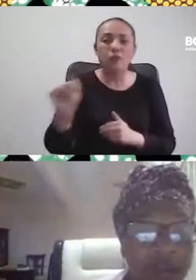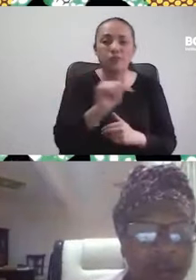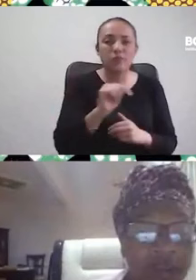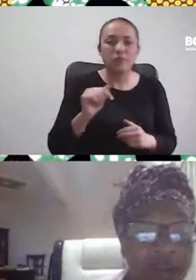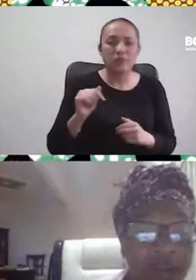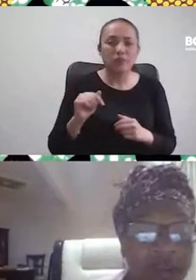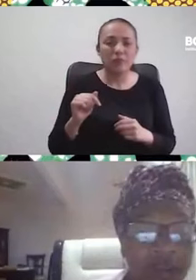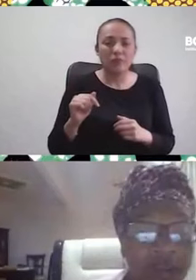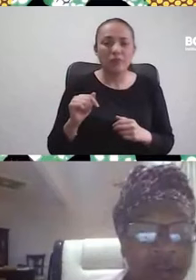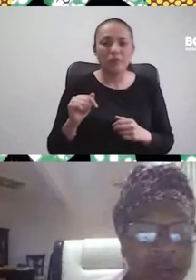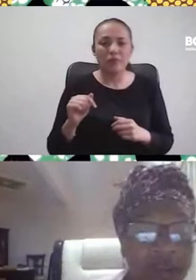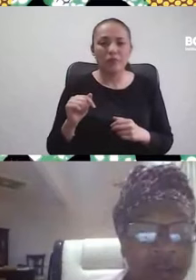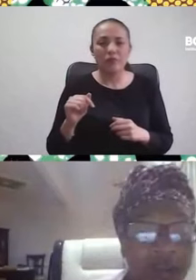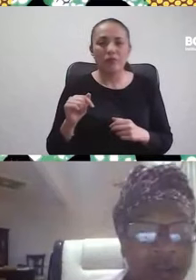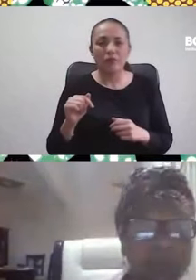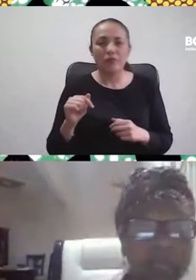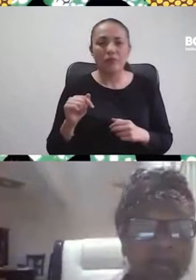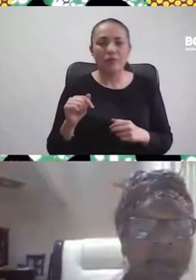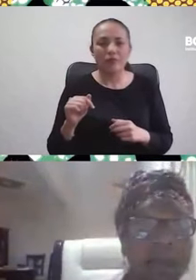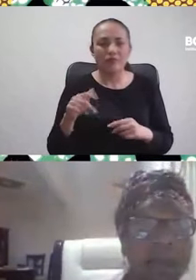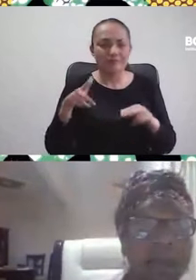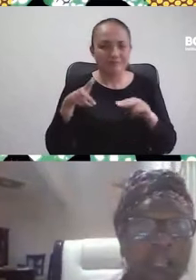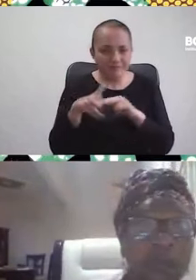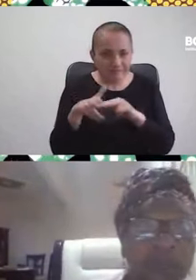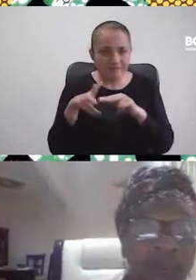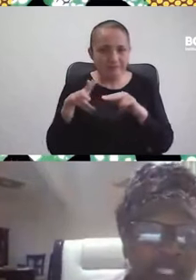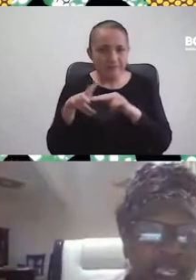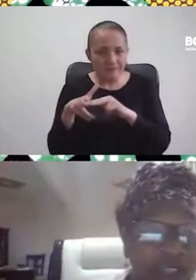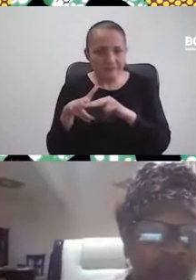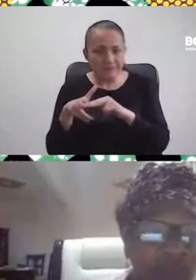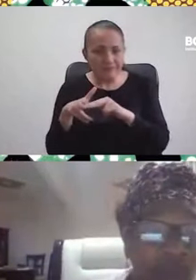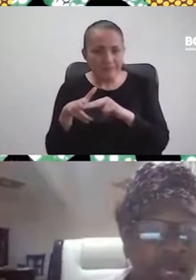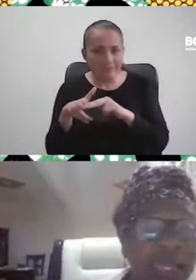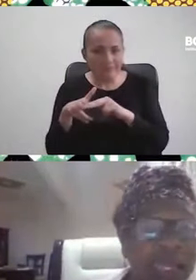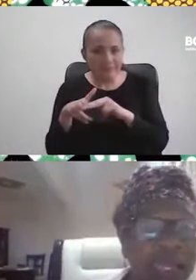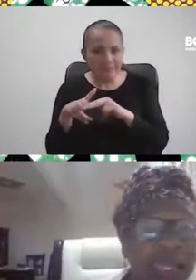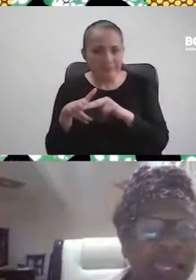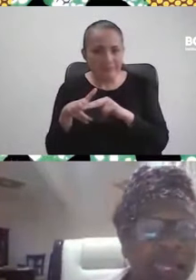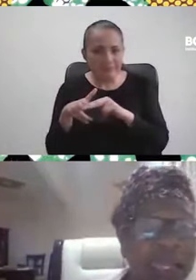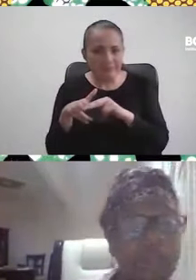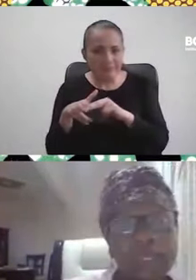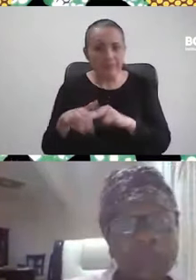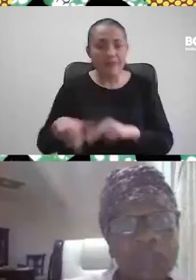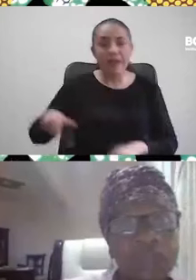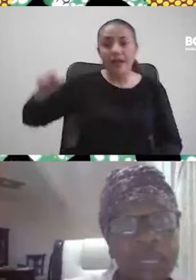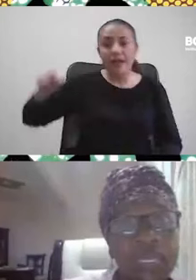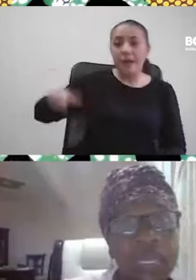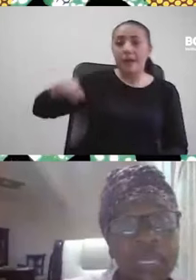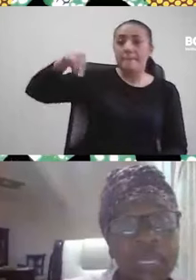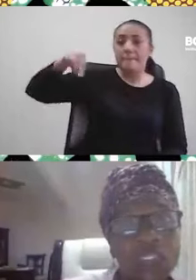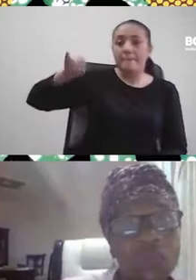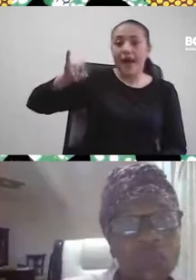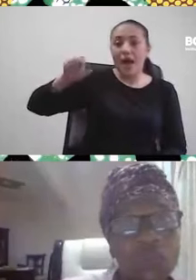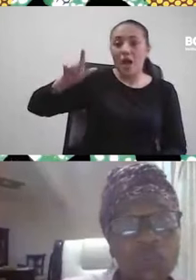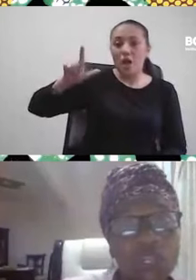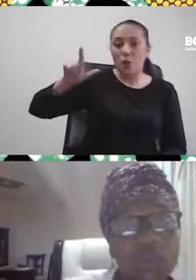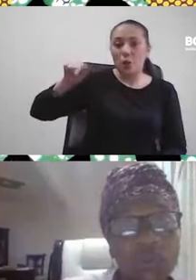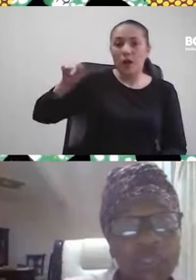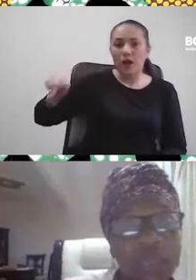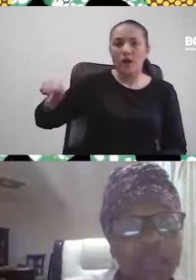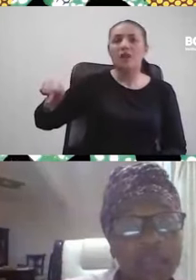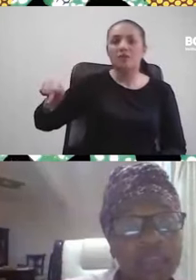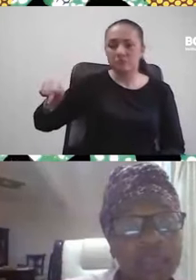Zapata Olivella. Entiendo que Manuel Zapata Olivella es muy rodeado de